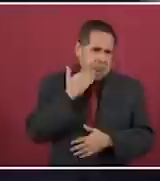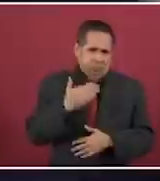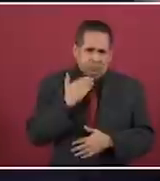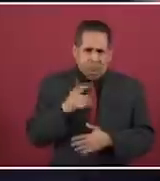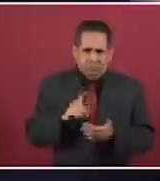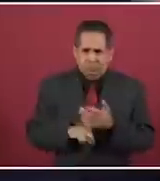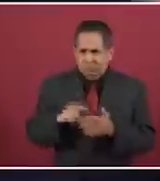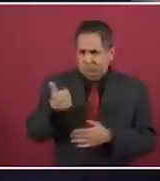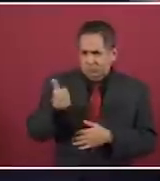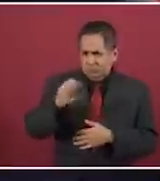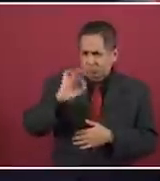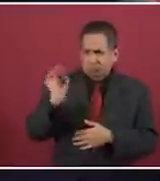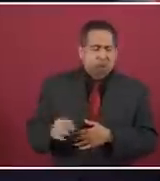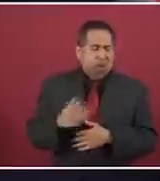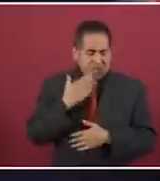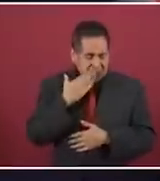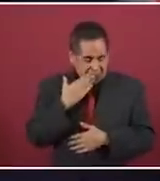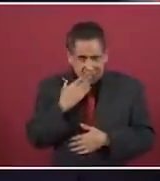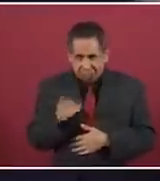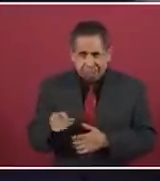del 6%,